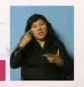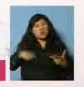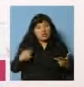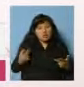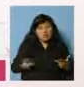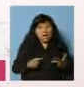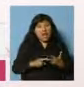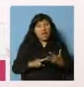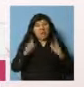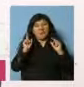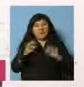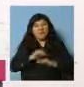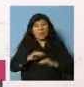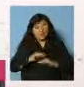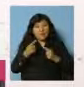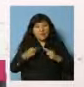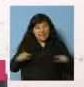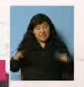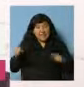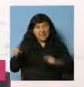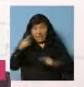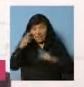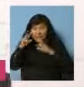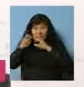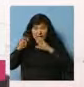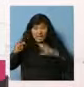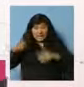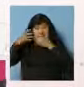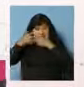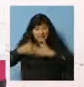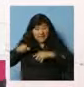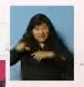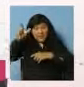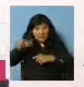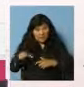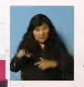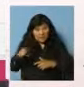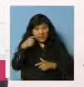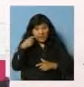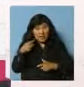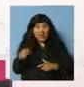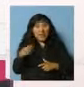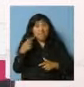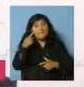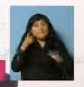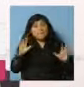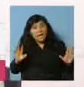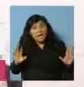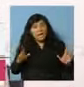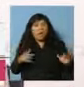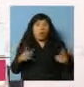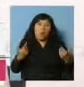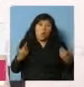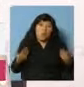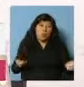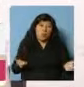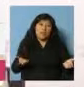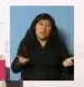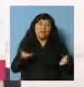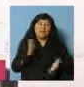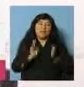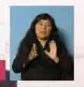educación física, se hace una evaluación y el chico, vemos si está apto para sostener el